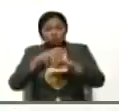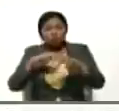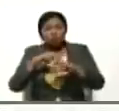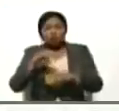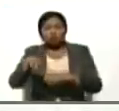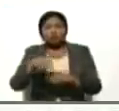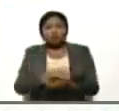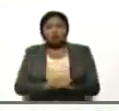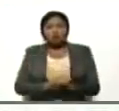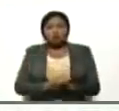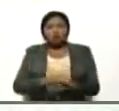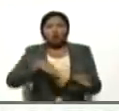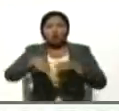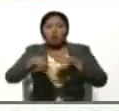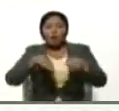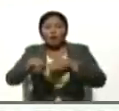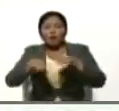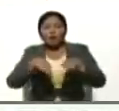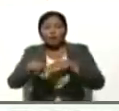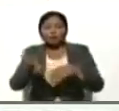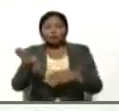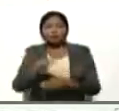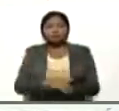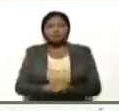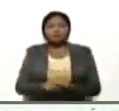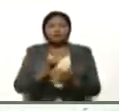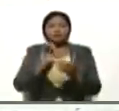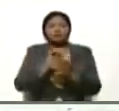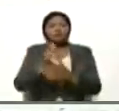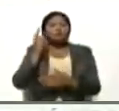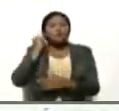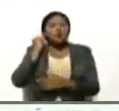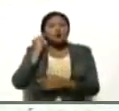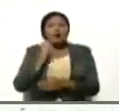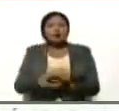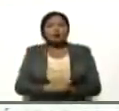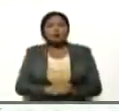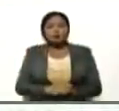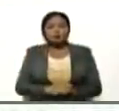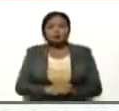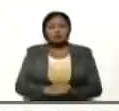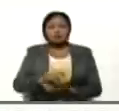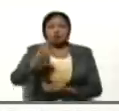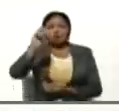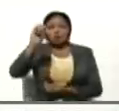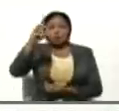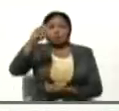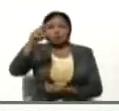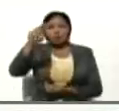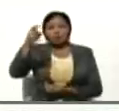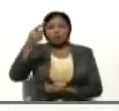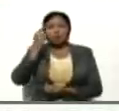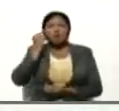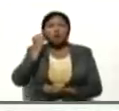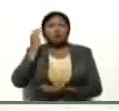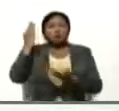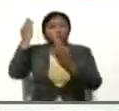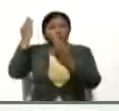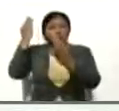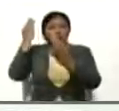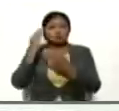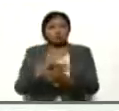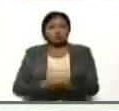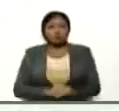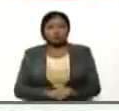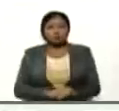estado Cojedes ha sido abanderada como nuestra candidata, la compañera Nosliu Rodríguez. Presente, Nosliu